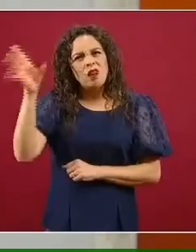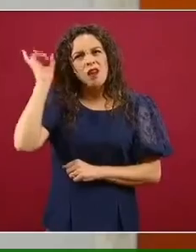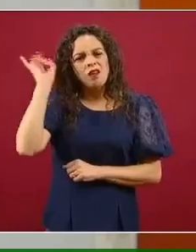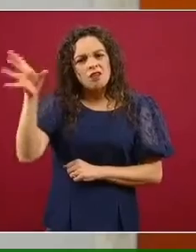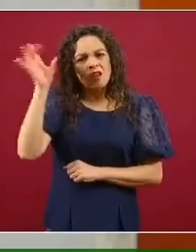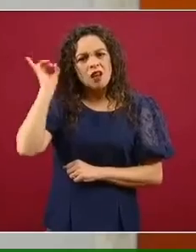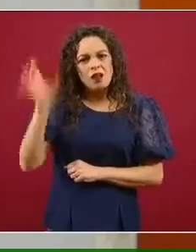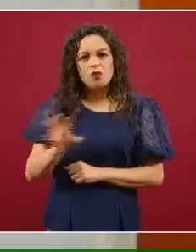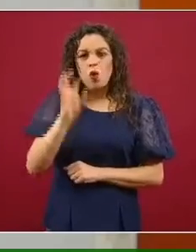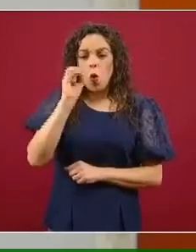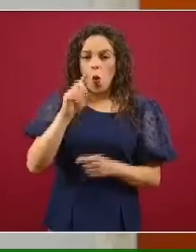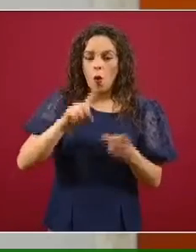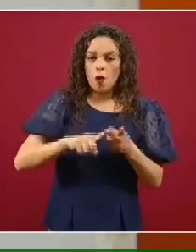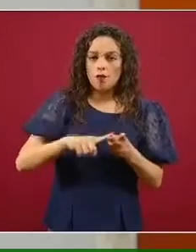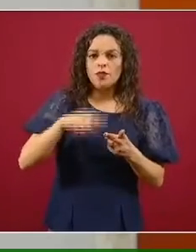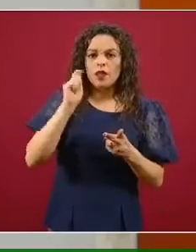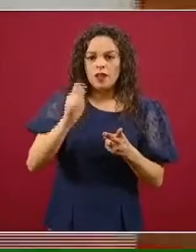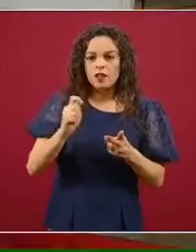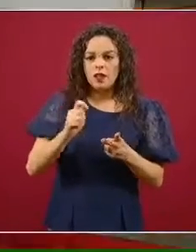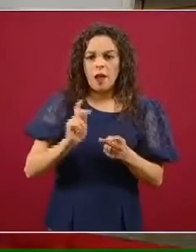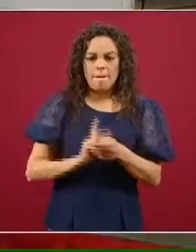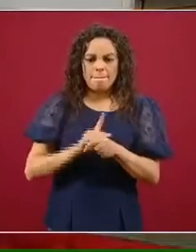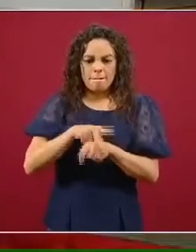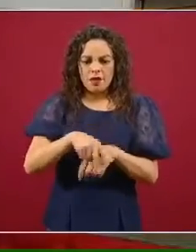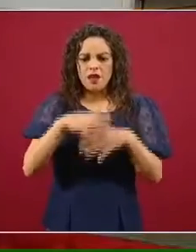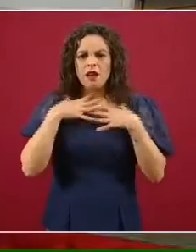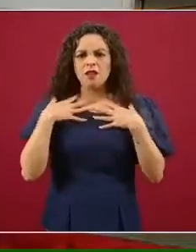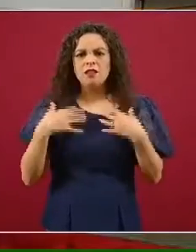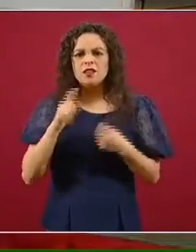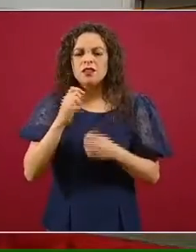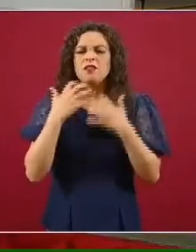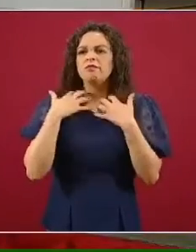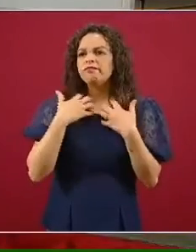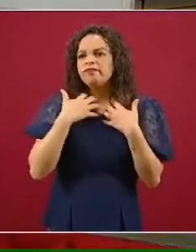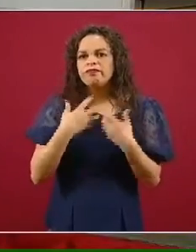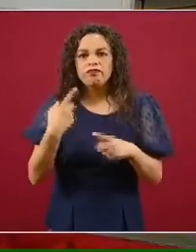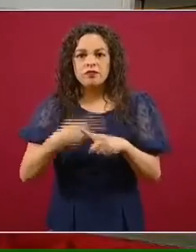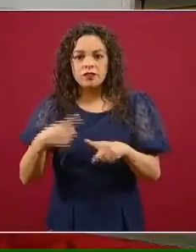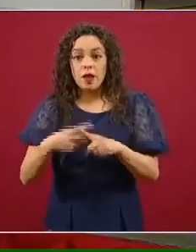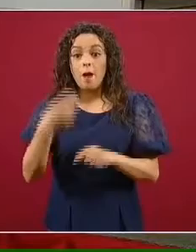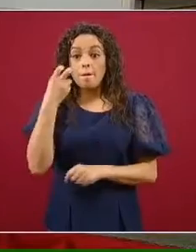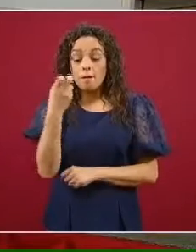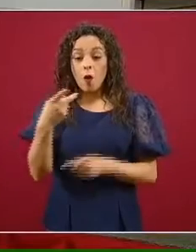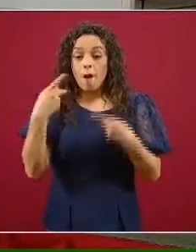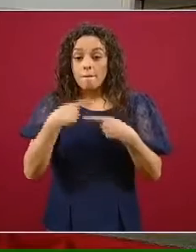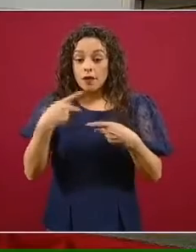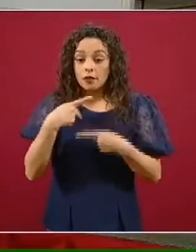algunos problemas en la piel y que por lo tanto requiere esta supervisión directa